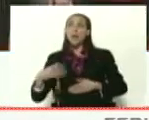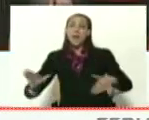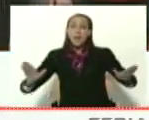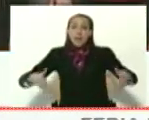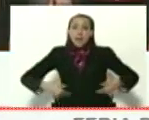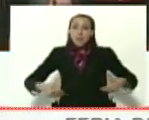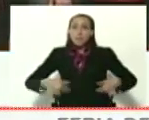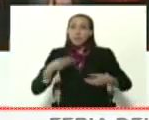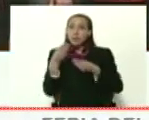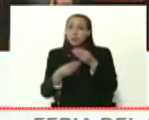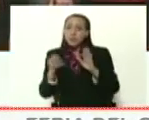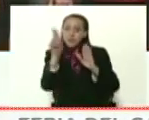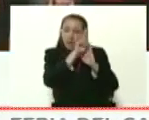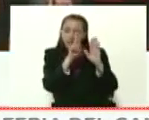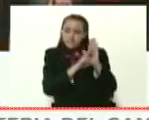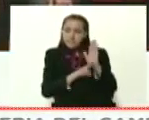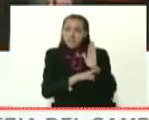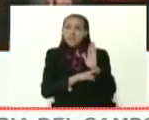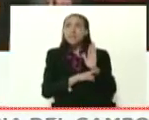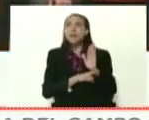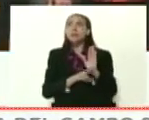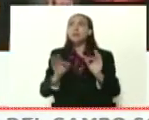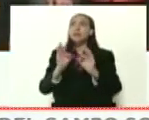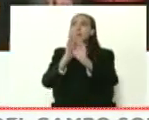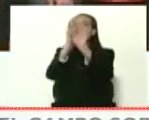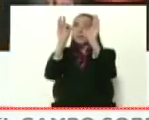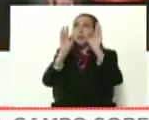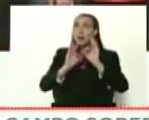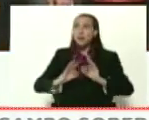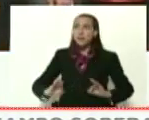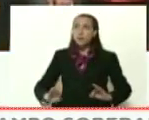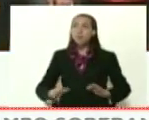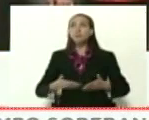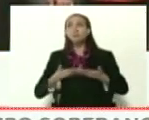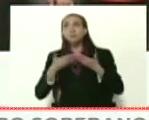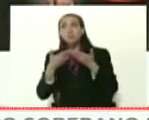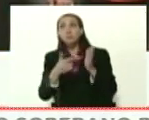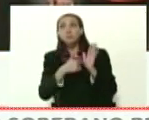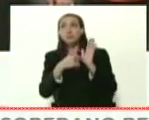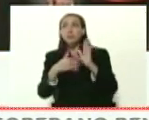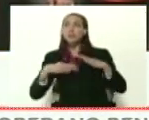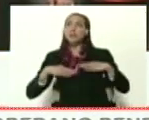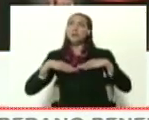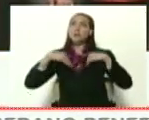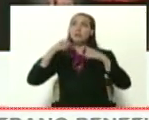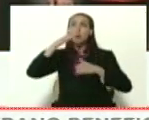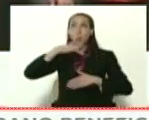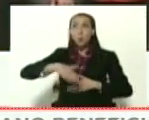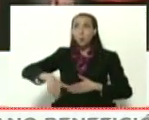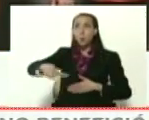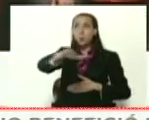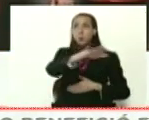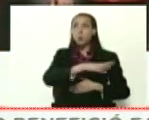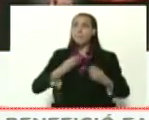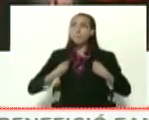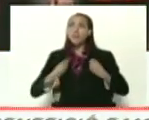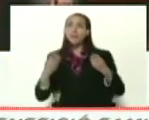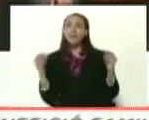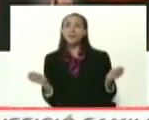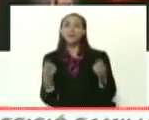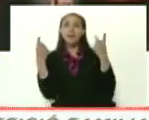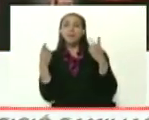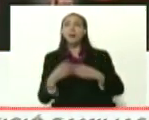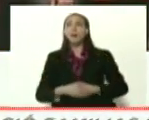esfuerzos y las medidas para garantizar la salud y salvar las vidas a